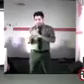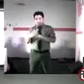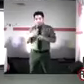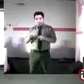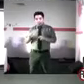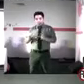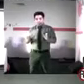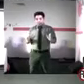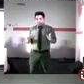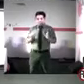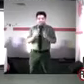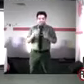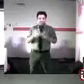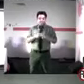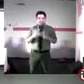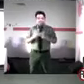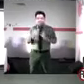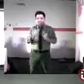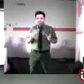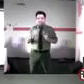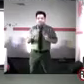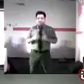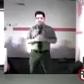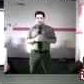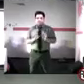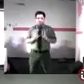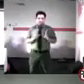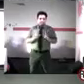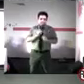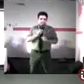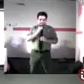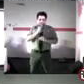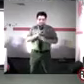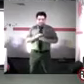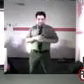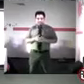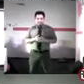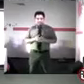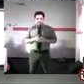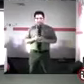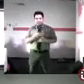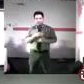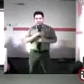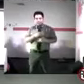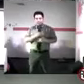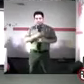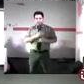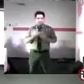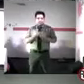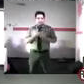Morena y los partidos aliados. Y bueno, yo hasta aquí le dejo. Gracias, Marta Olivia. Muchas gracias.